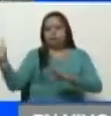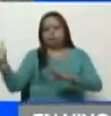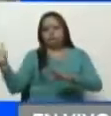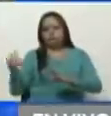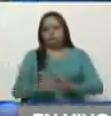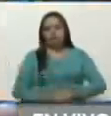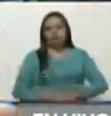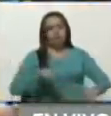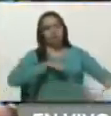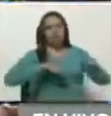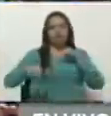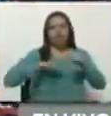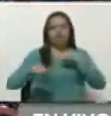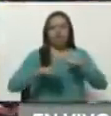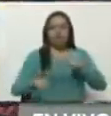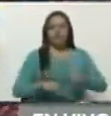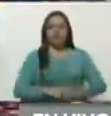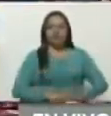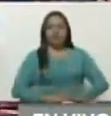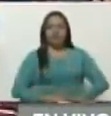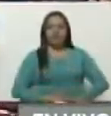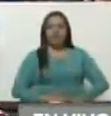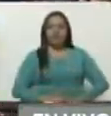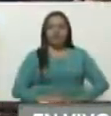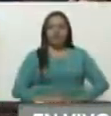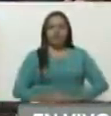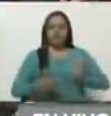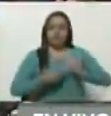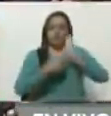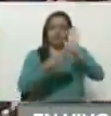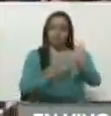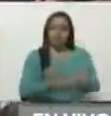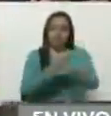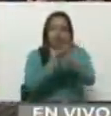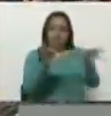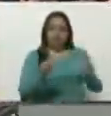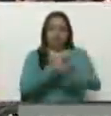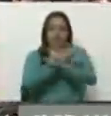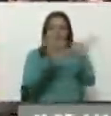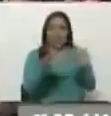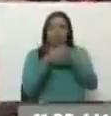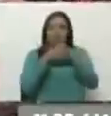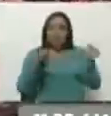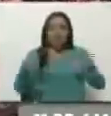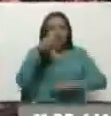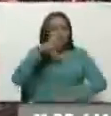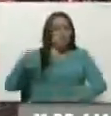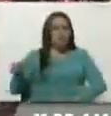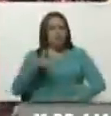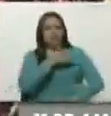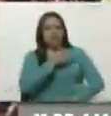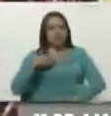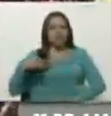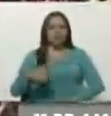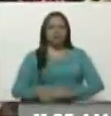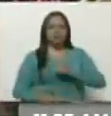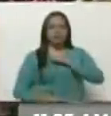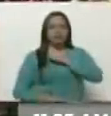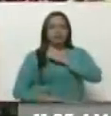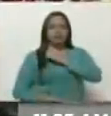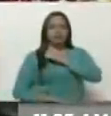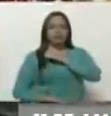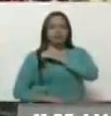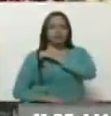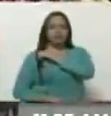un movimiento que prometiera de manera efectiva todo lo que el pueblo quería. Y allí hubo